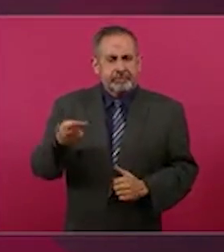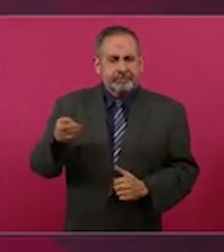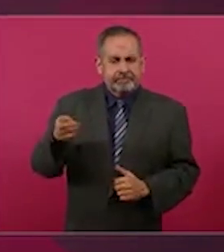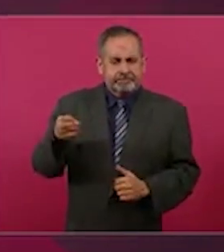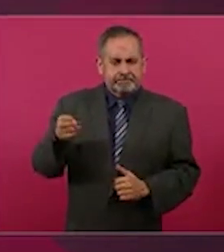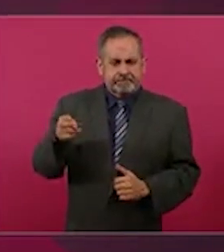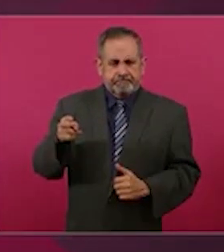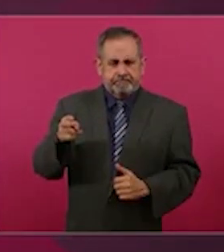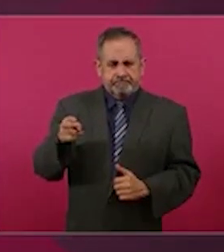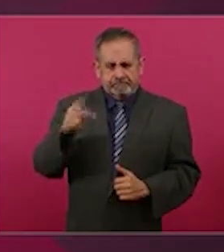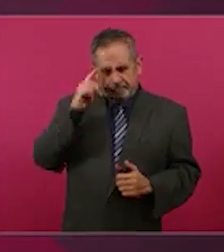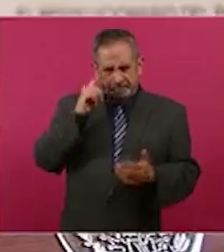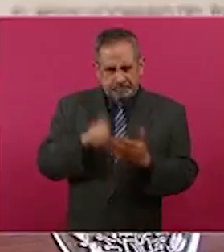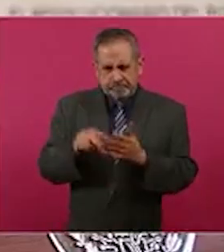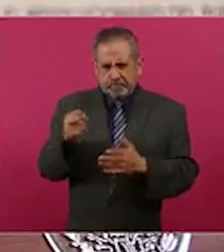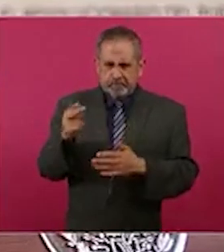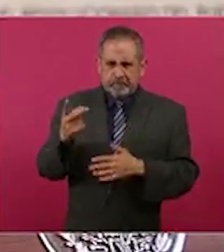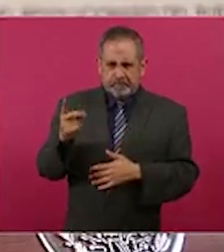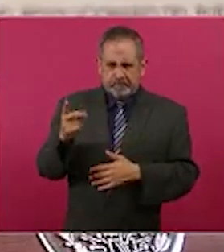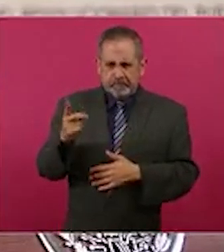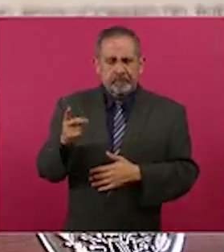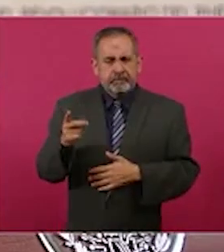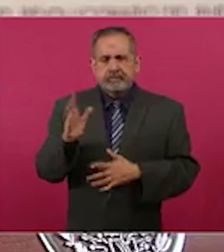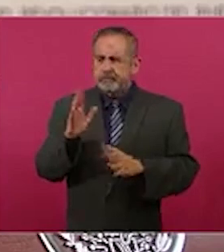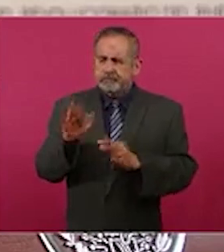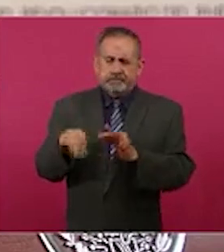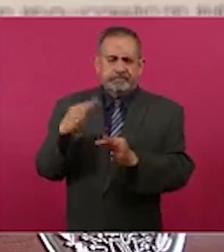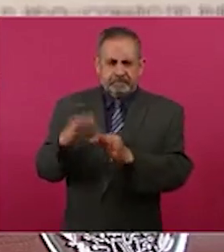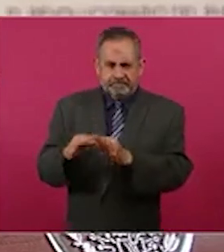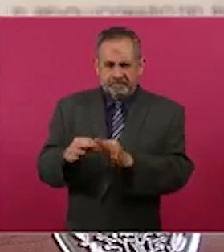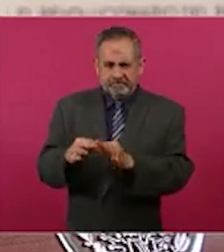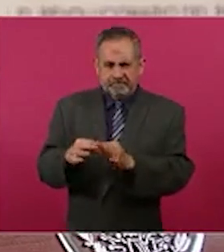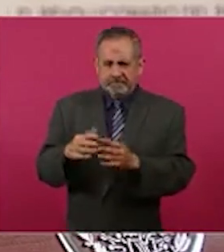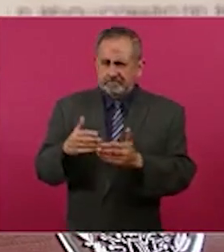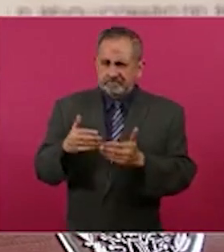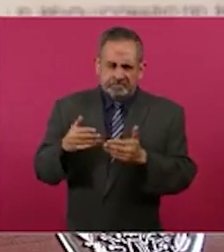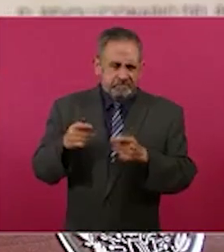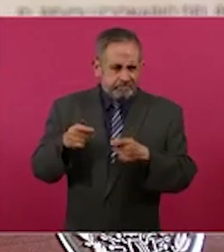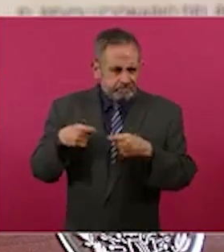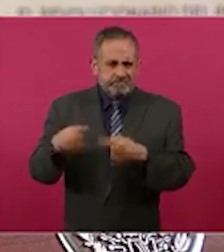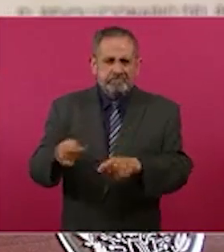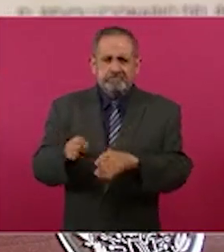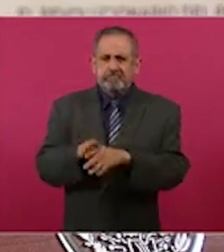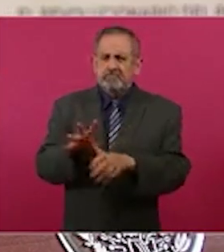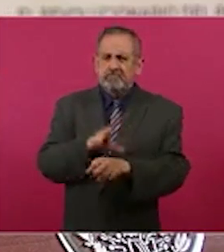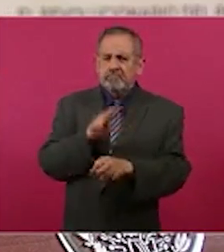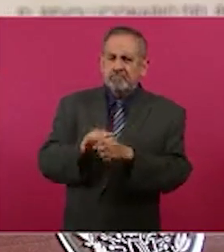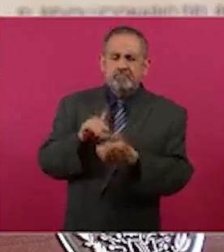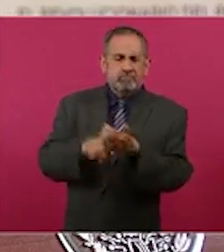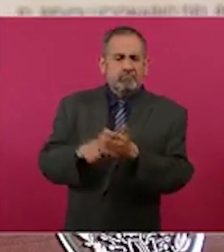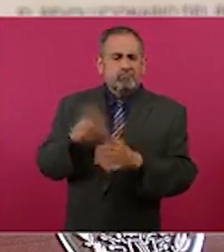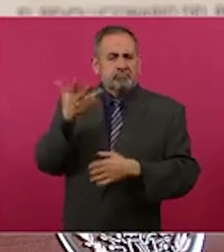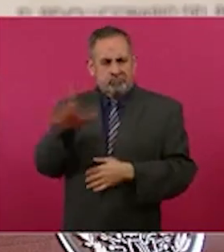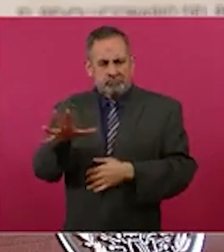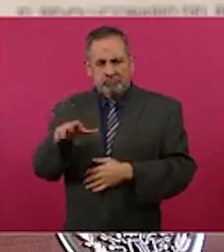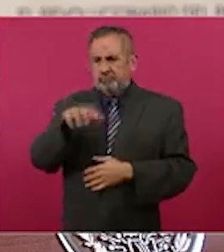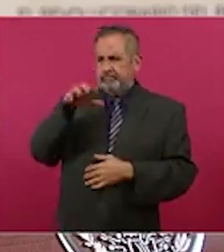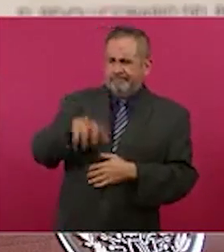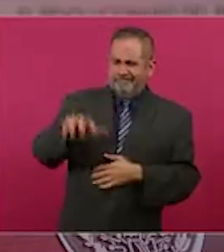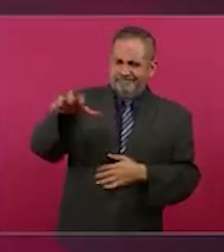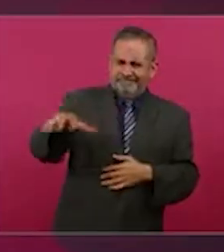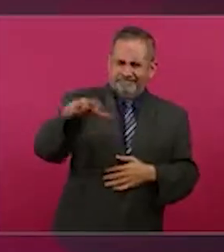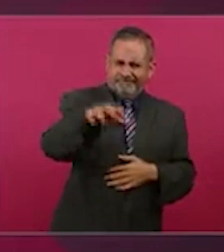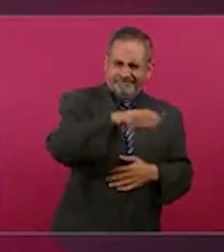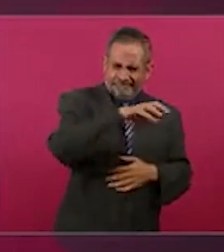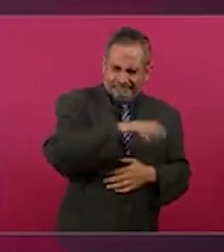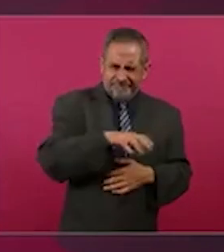noviembre, diciembre, ya están asignados los 10 parques